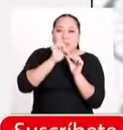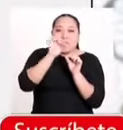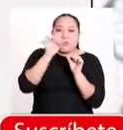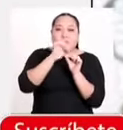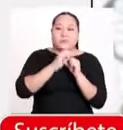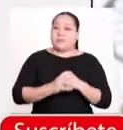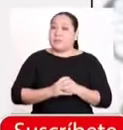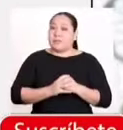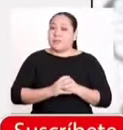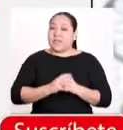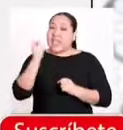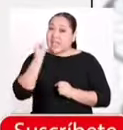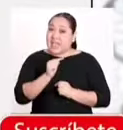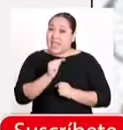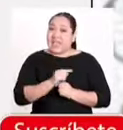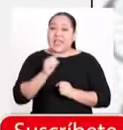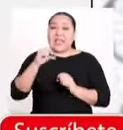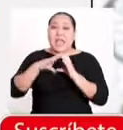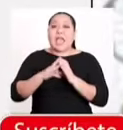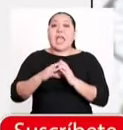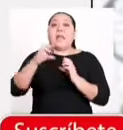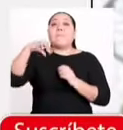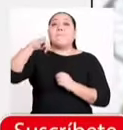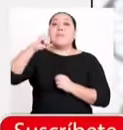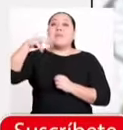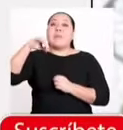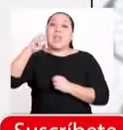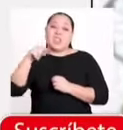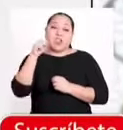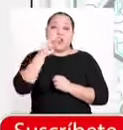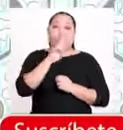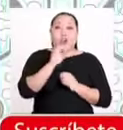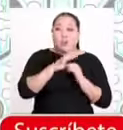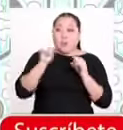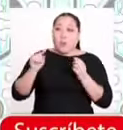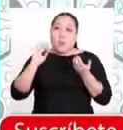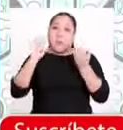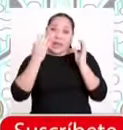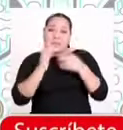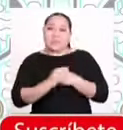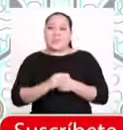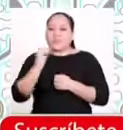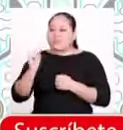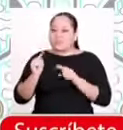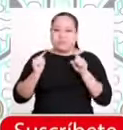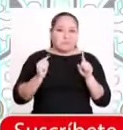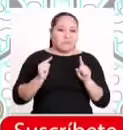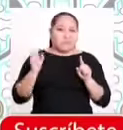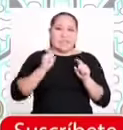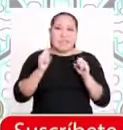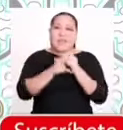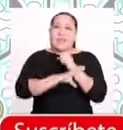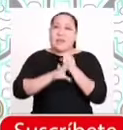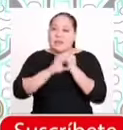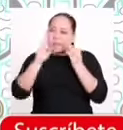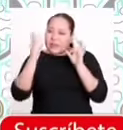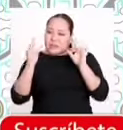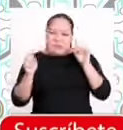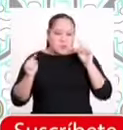superior. Y justamente el pimiento y el rocoto son así. ¡Claro! Hicieron la comparación sobre la base de sus